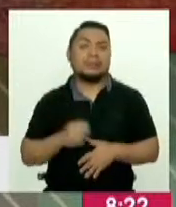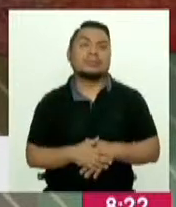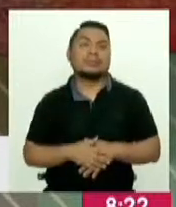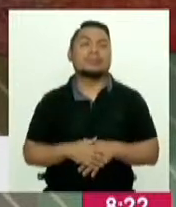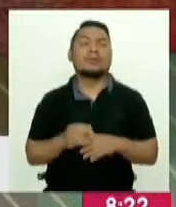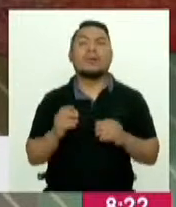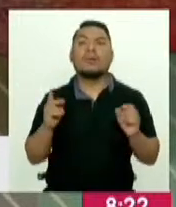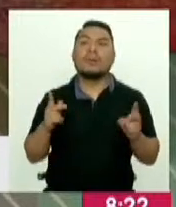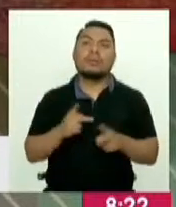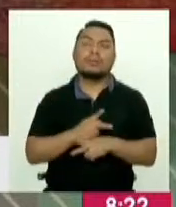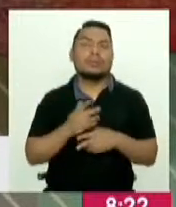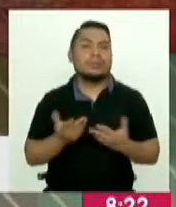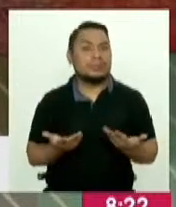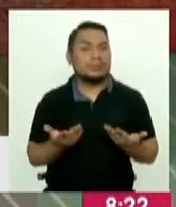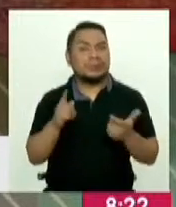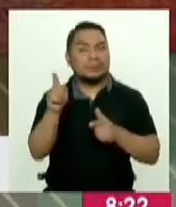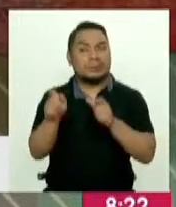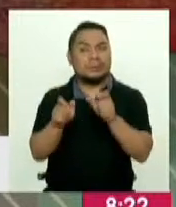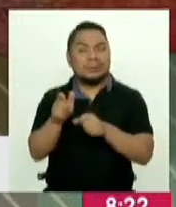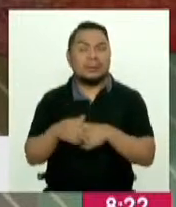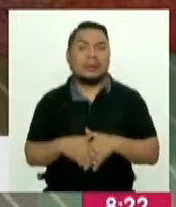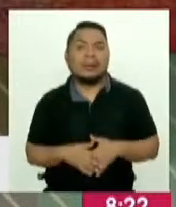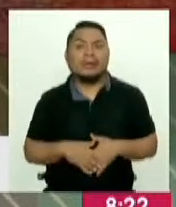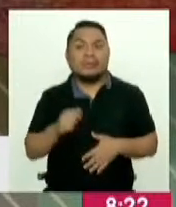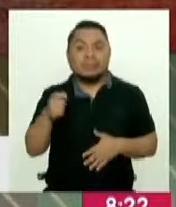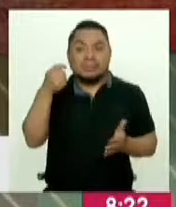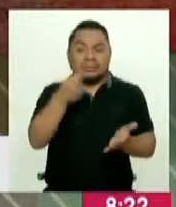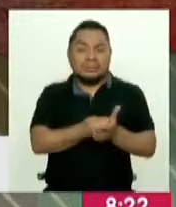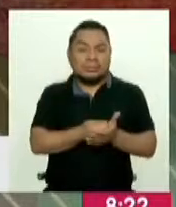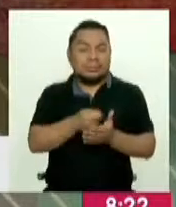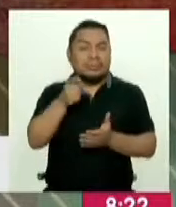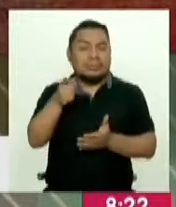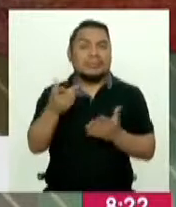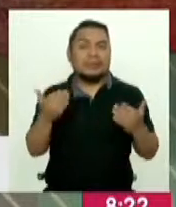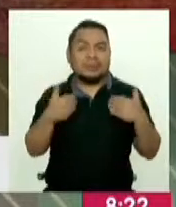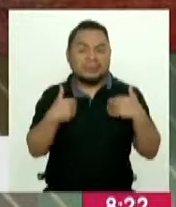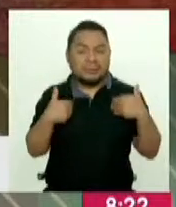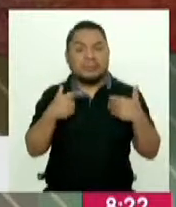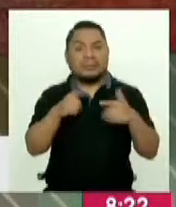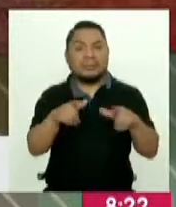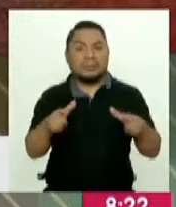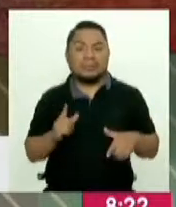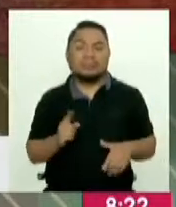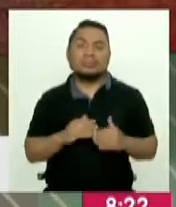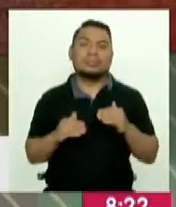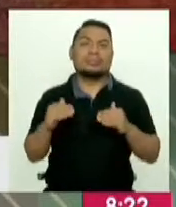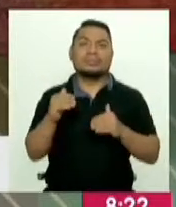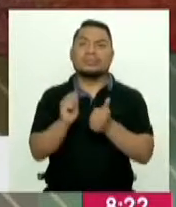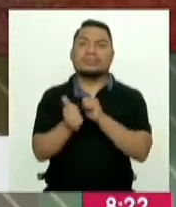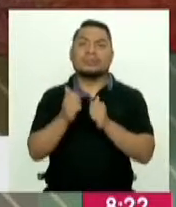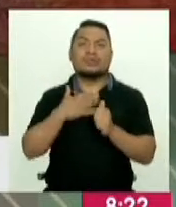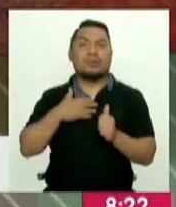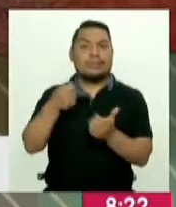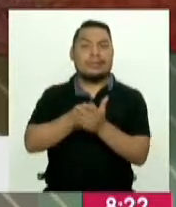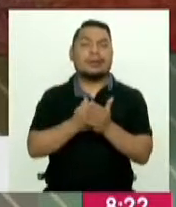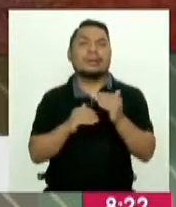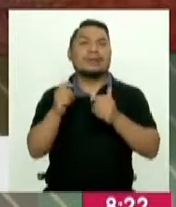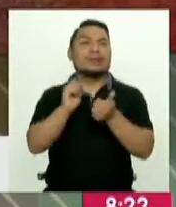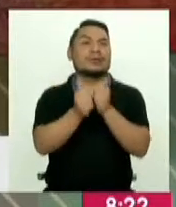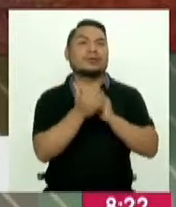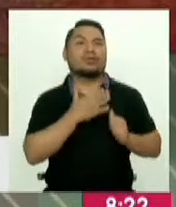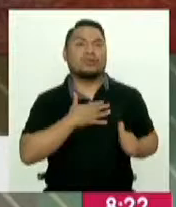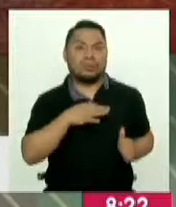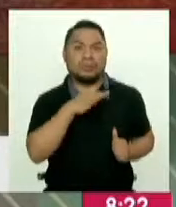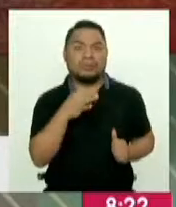o en el peor de los casos, personas que han pagado por tener la ubicación que tienen o tener la candidatura en una determinada circunscripción.